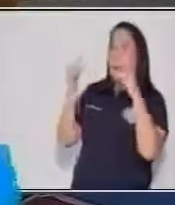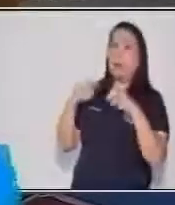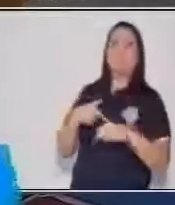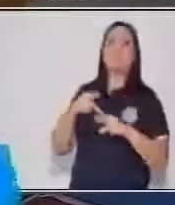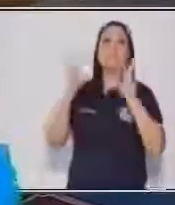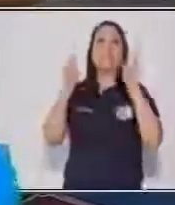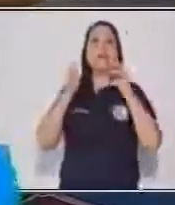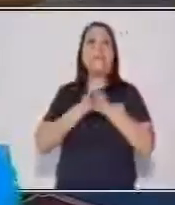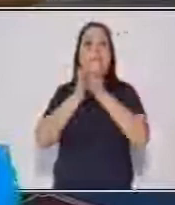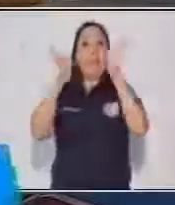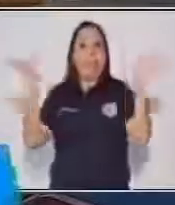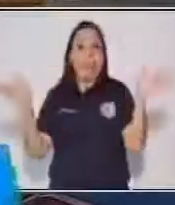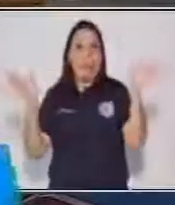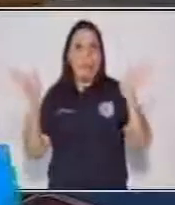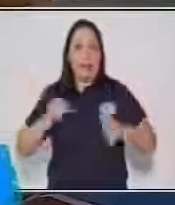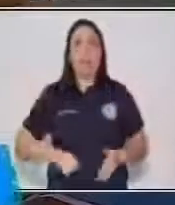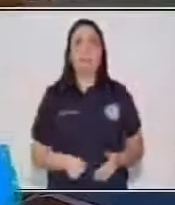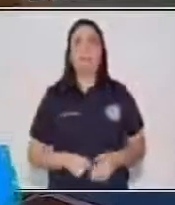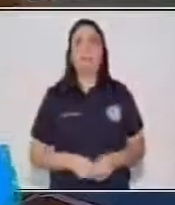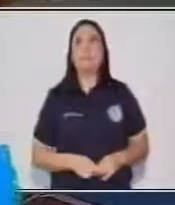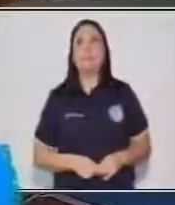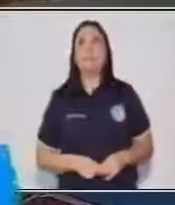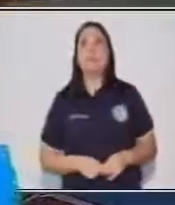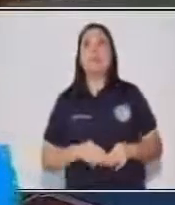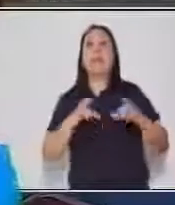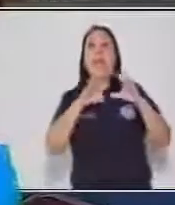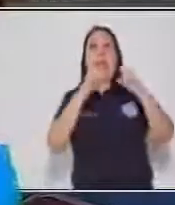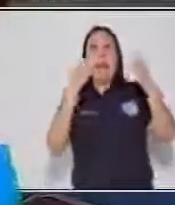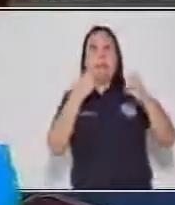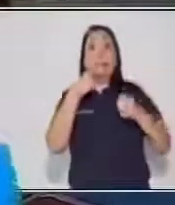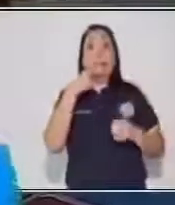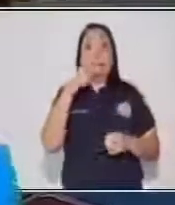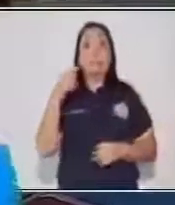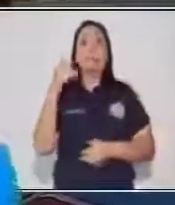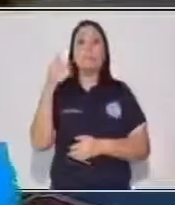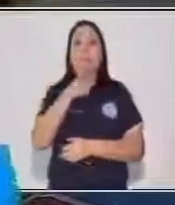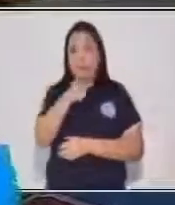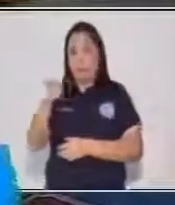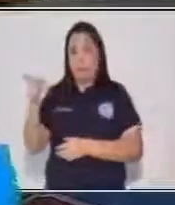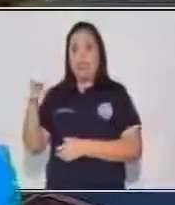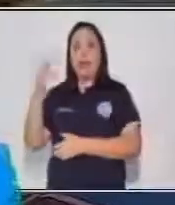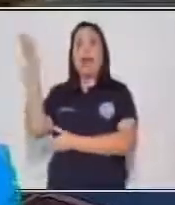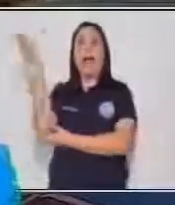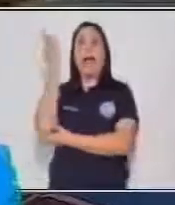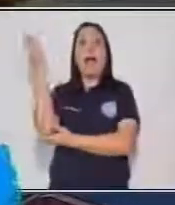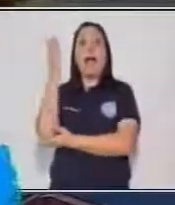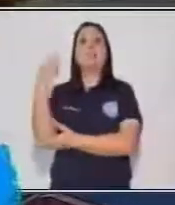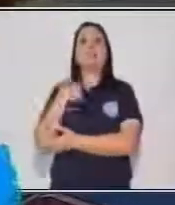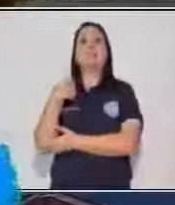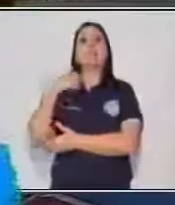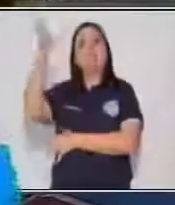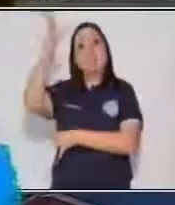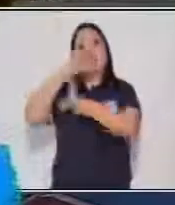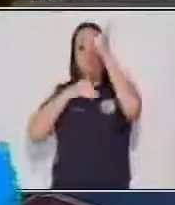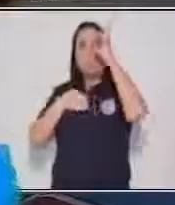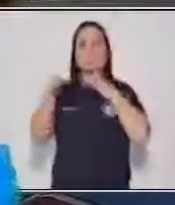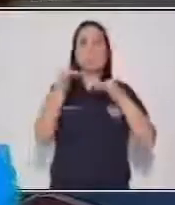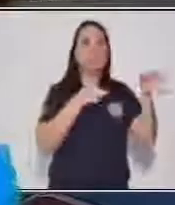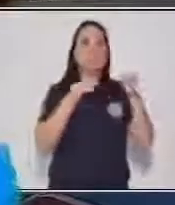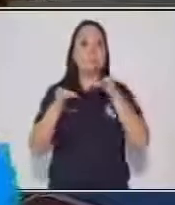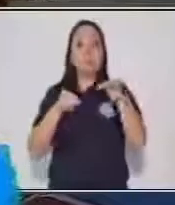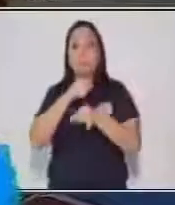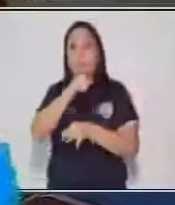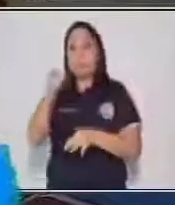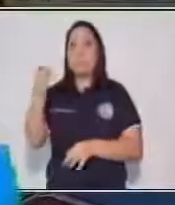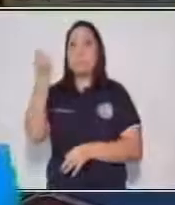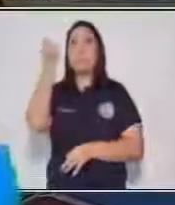ese momento que exponer. Entonces la finalidad es aprender a explicar un tema de forma que el público lo